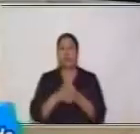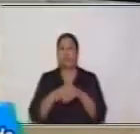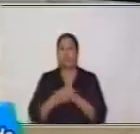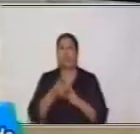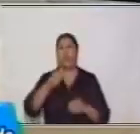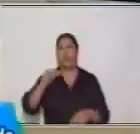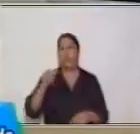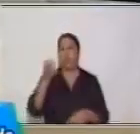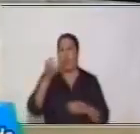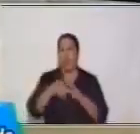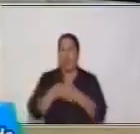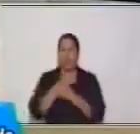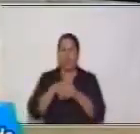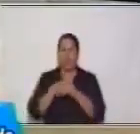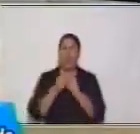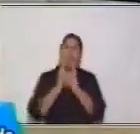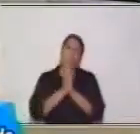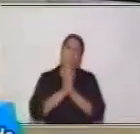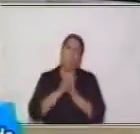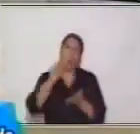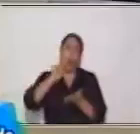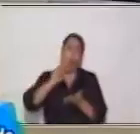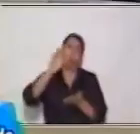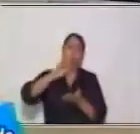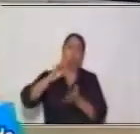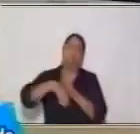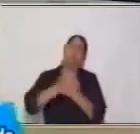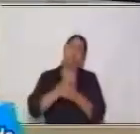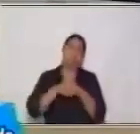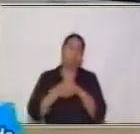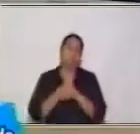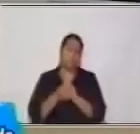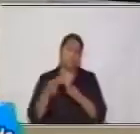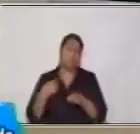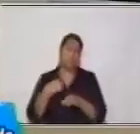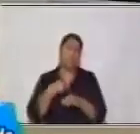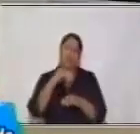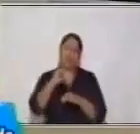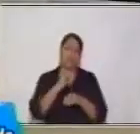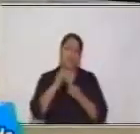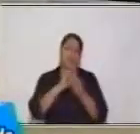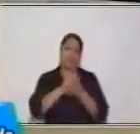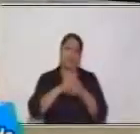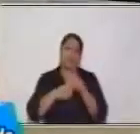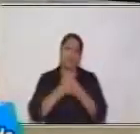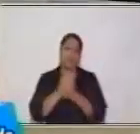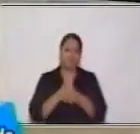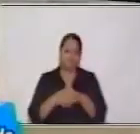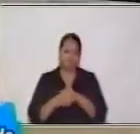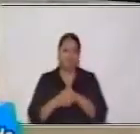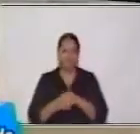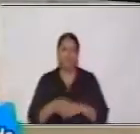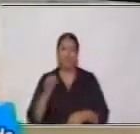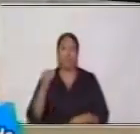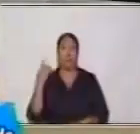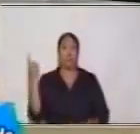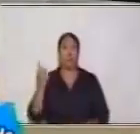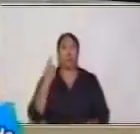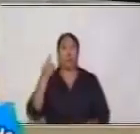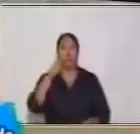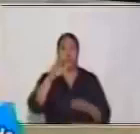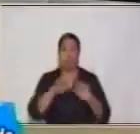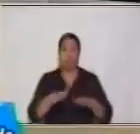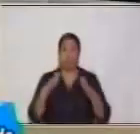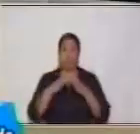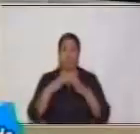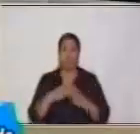con jabón, por favor, o utiliza gel antibacterial, como hacemos nosotros aquí en el programa también. Muy importante, quédate en